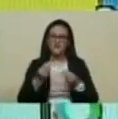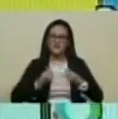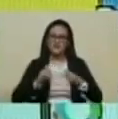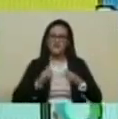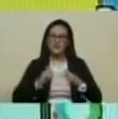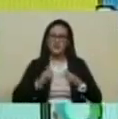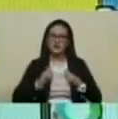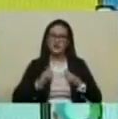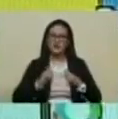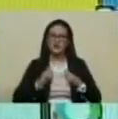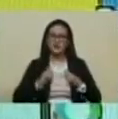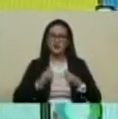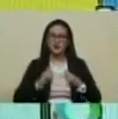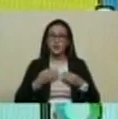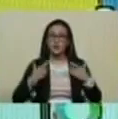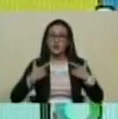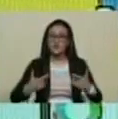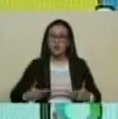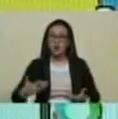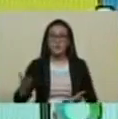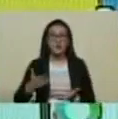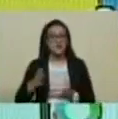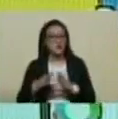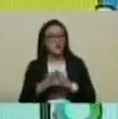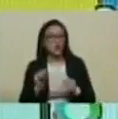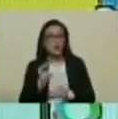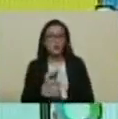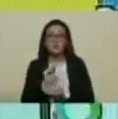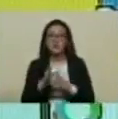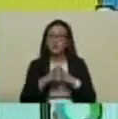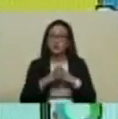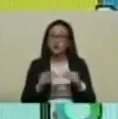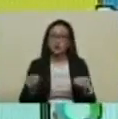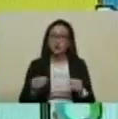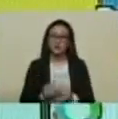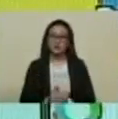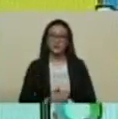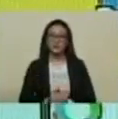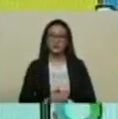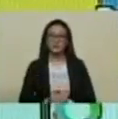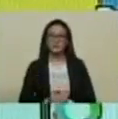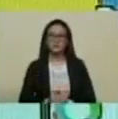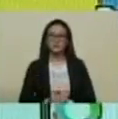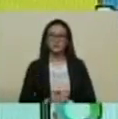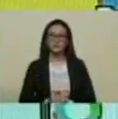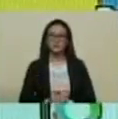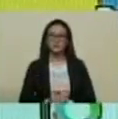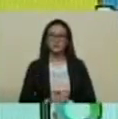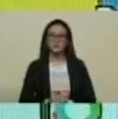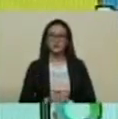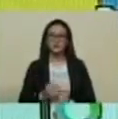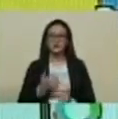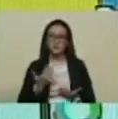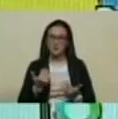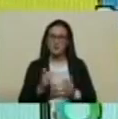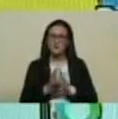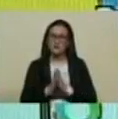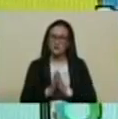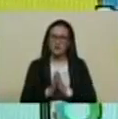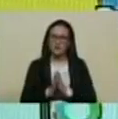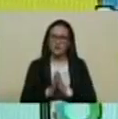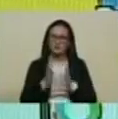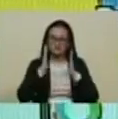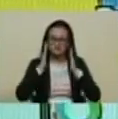bueno, y cuidando los uniformes, los libros, cuidándolo todo. Por eso yo pido dedicación